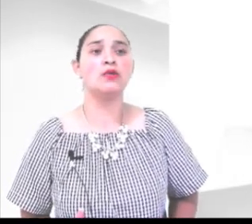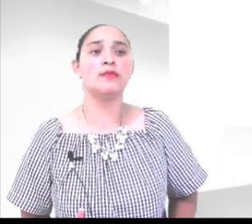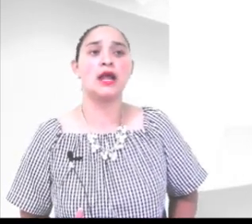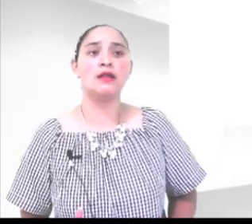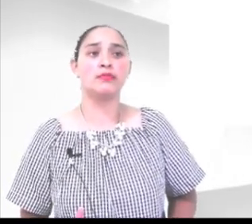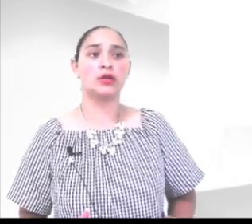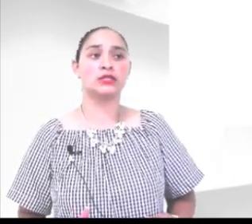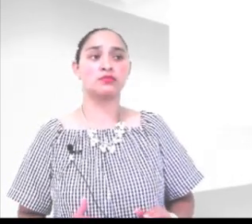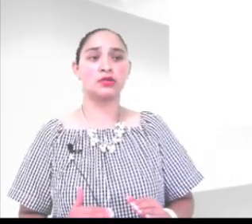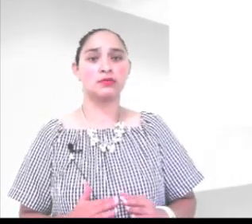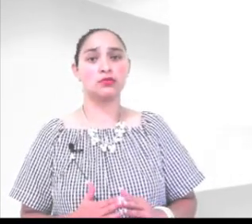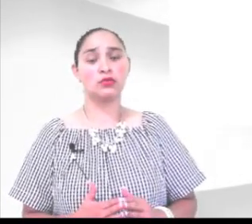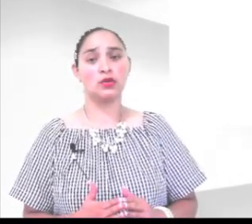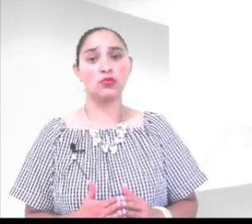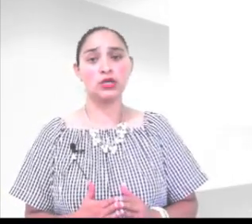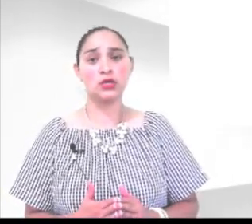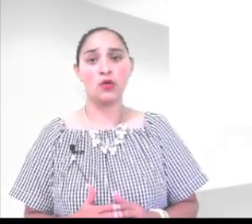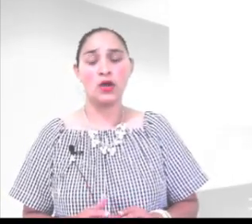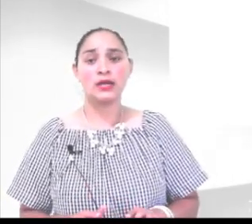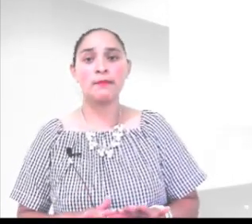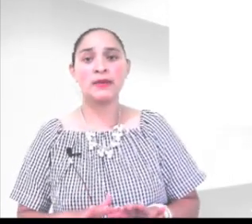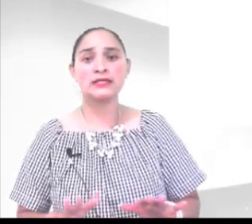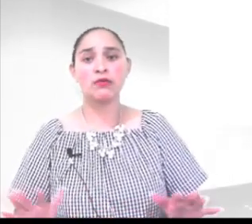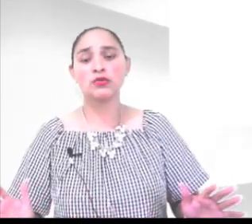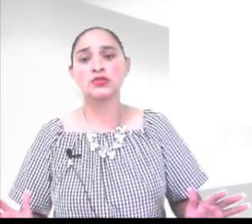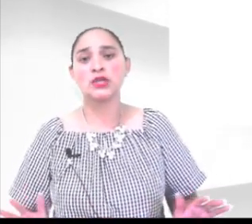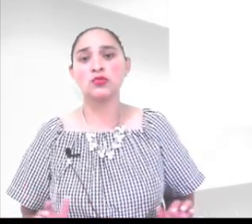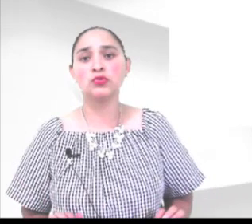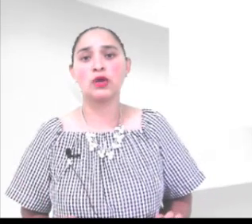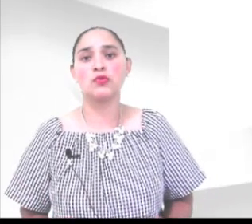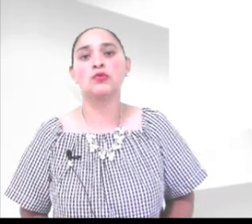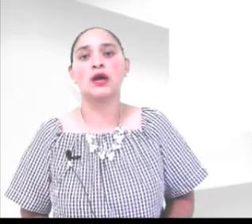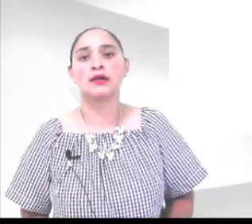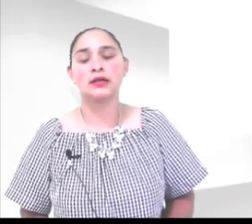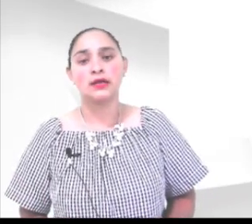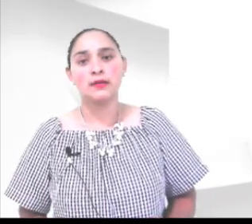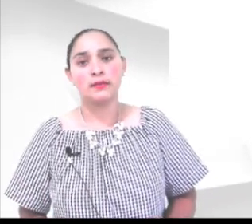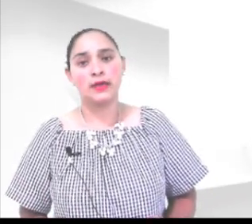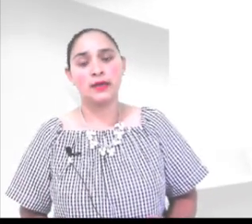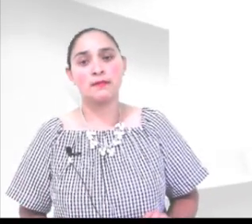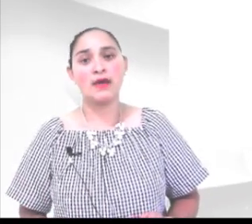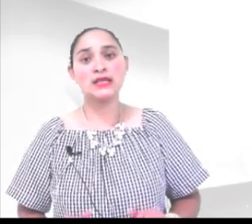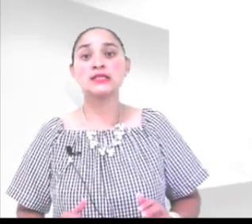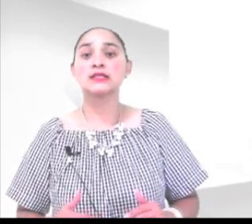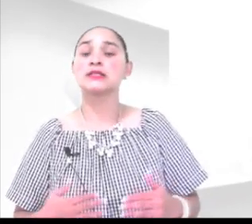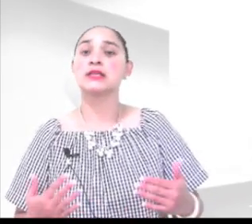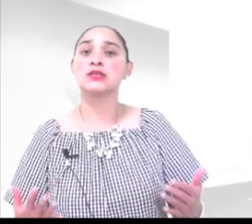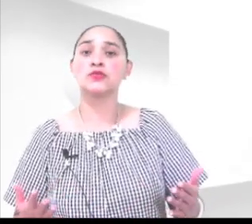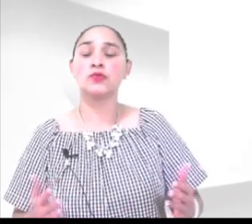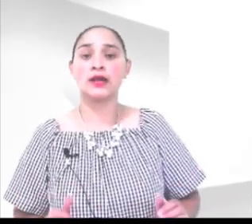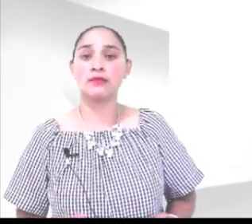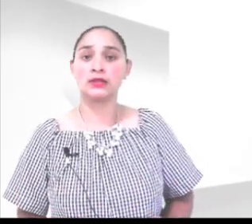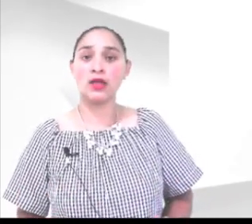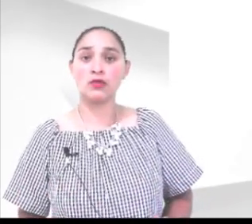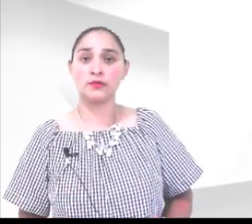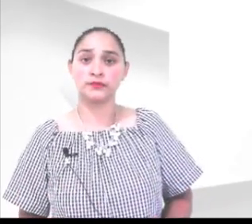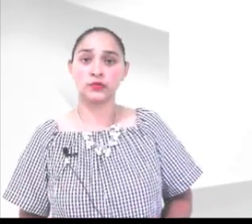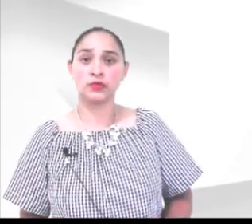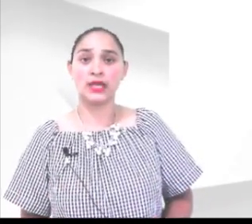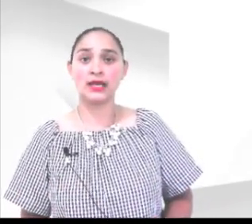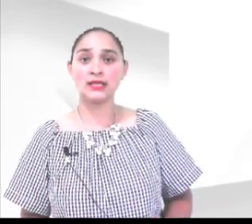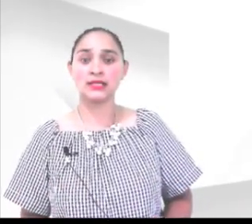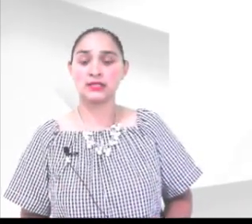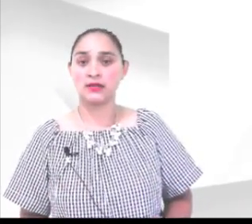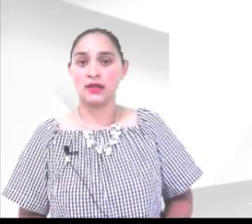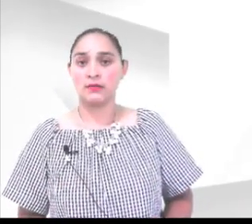llanura aluvial por el desbordamiento de un río. ¿Qué pasa cuando se inunda un lugar? Más si es un lugar habitado,